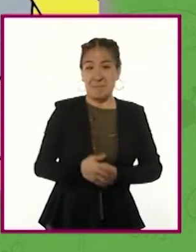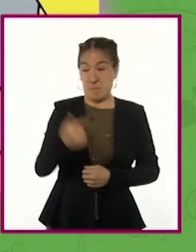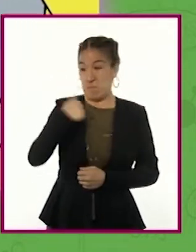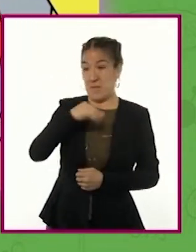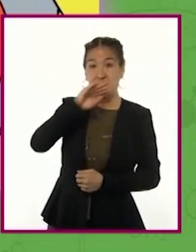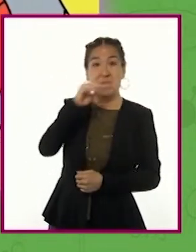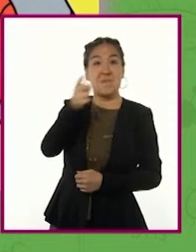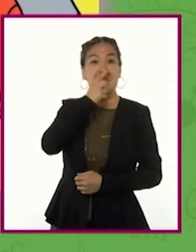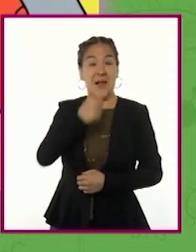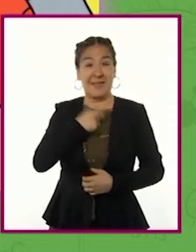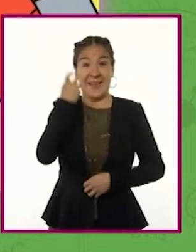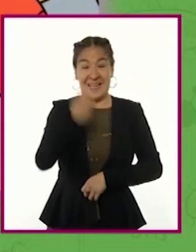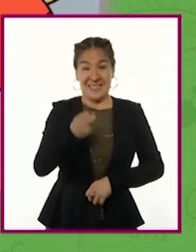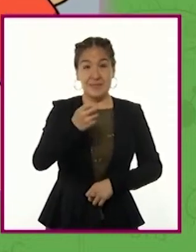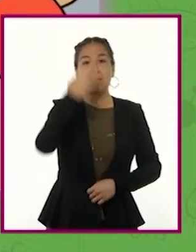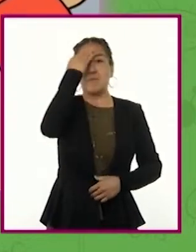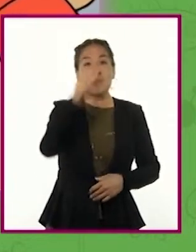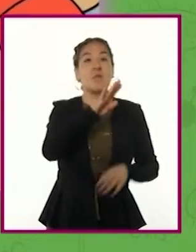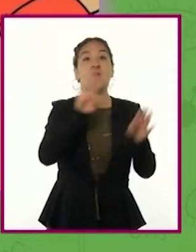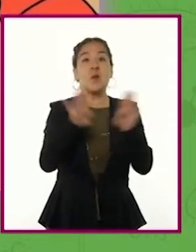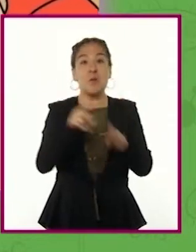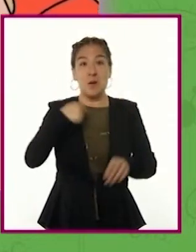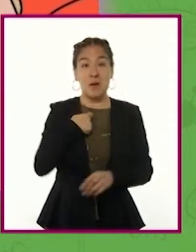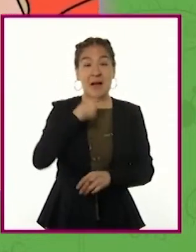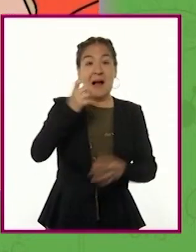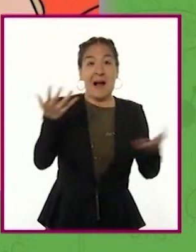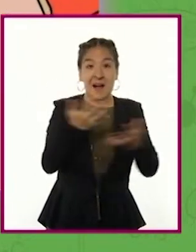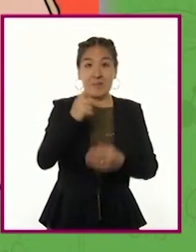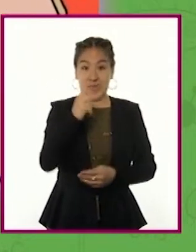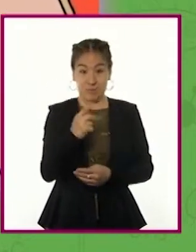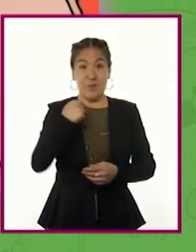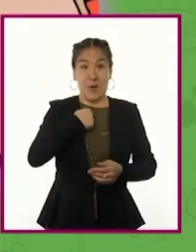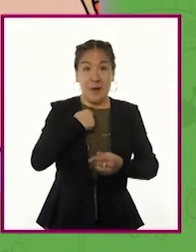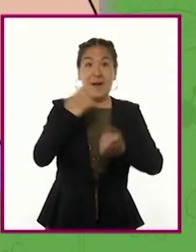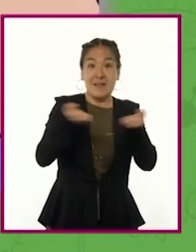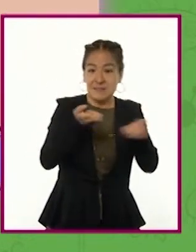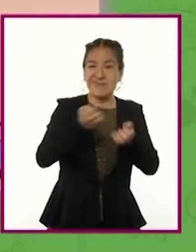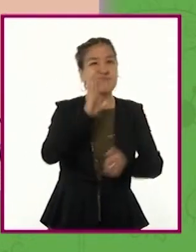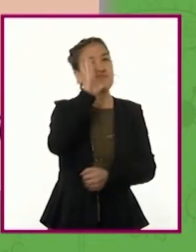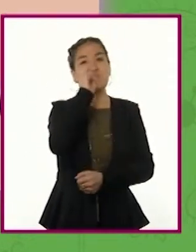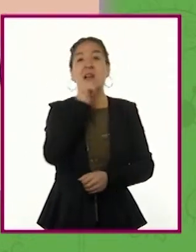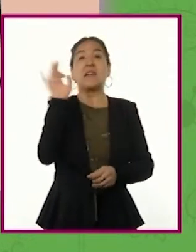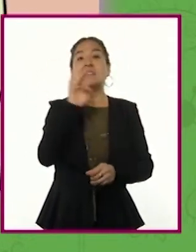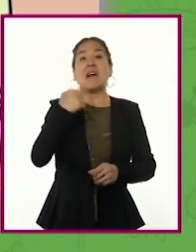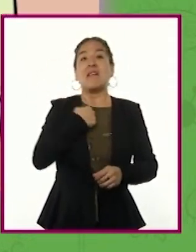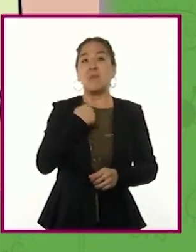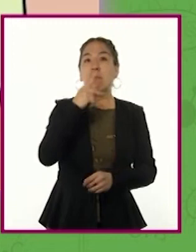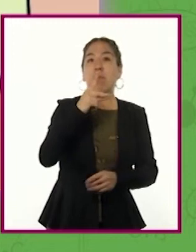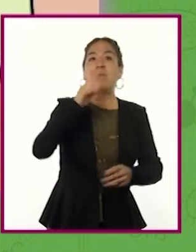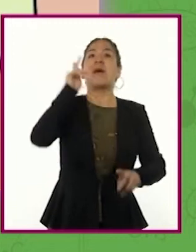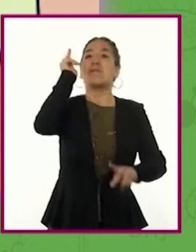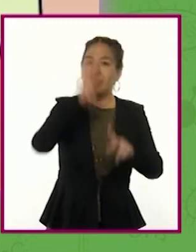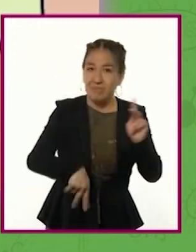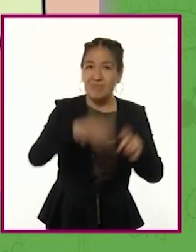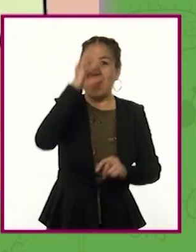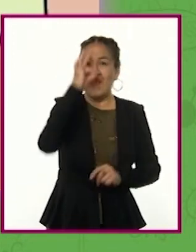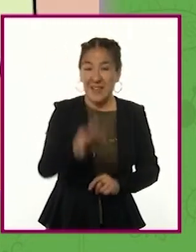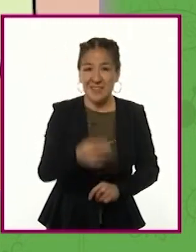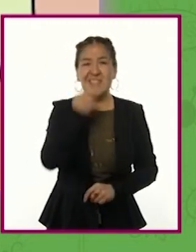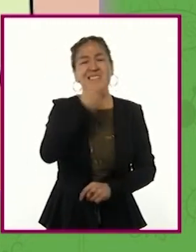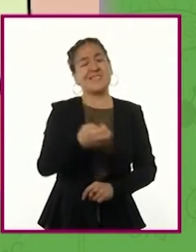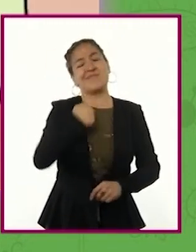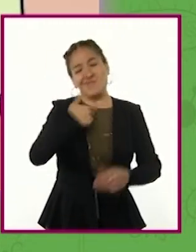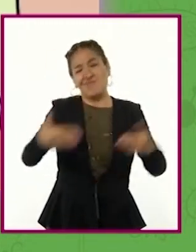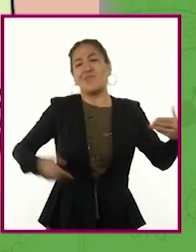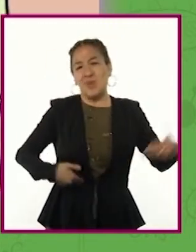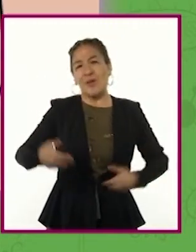que durante ese tiempo no debo practicar ningún deporte porque se me puede cortar la regla, lo cual me desagrada mucho.